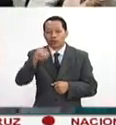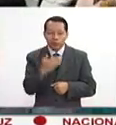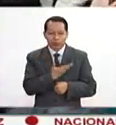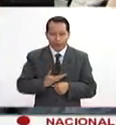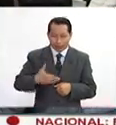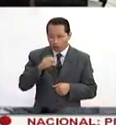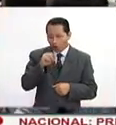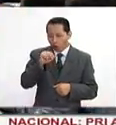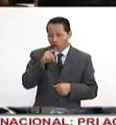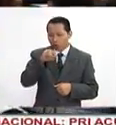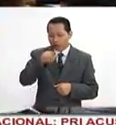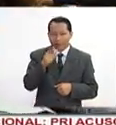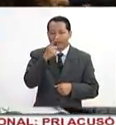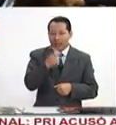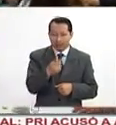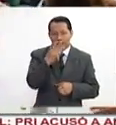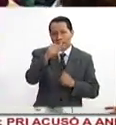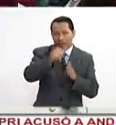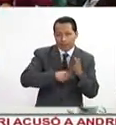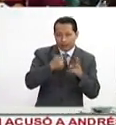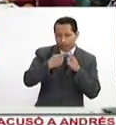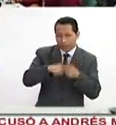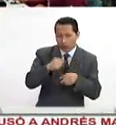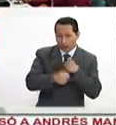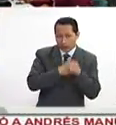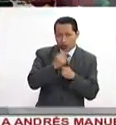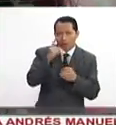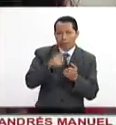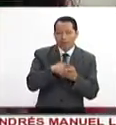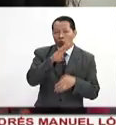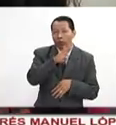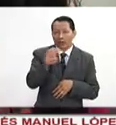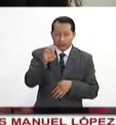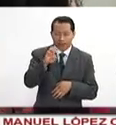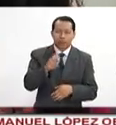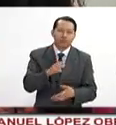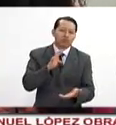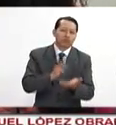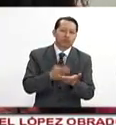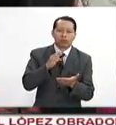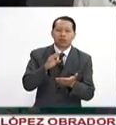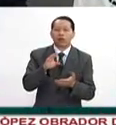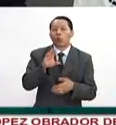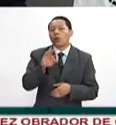informó que durante el primer trimestre del año impusieron 1.418 sanciones por un monto de